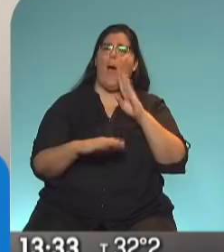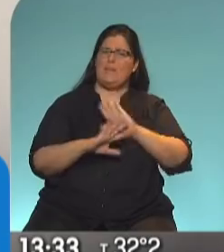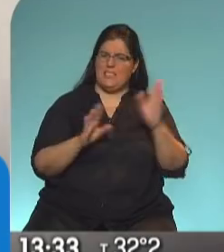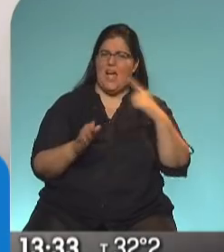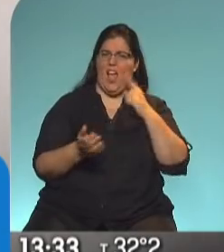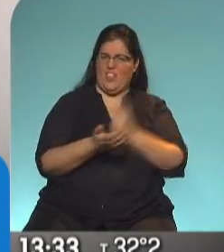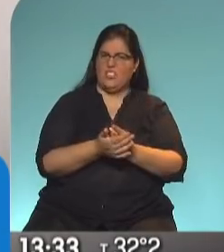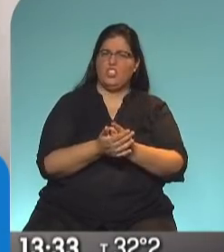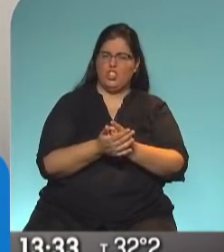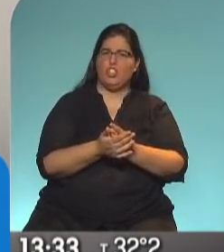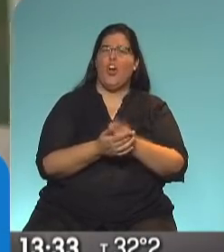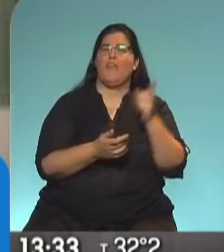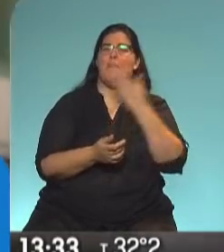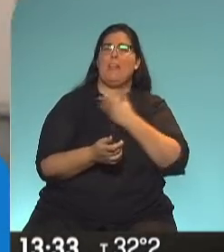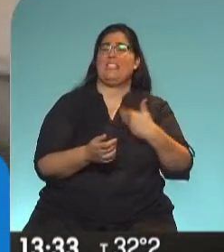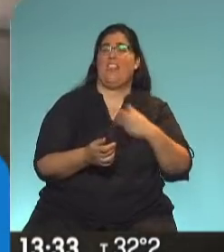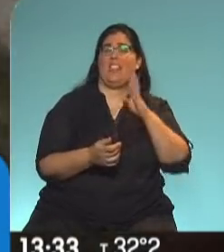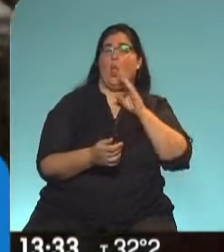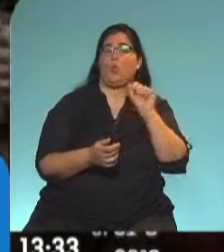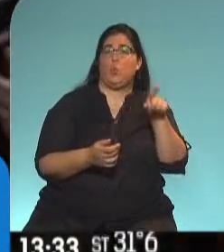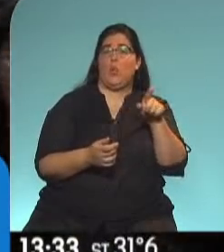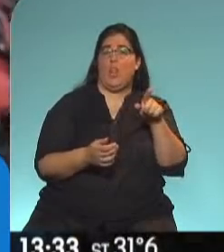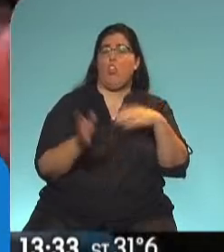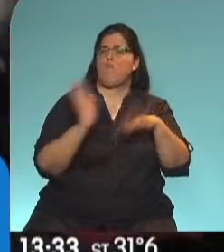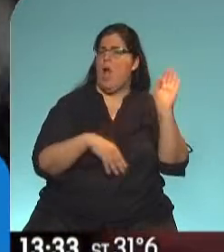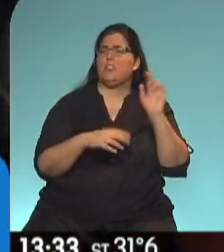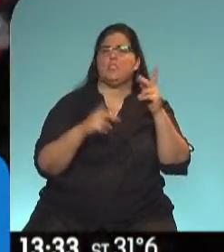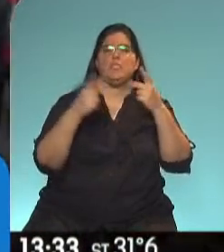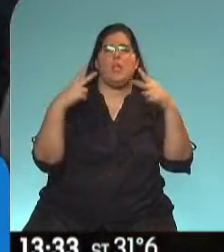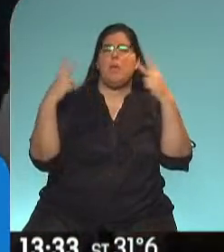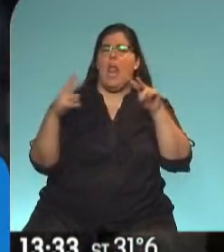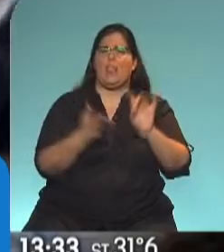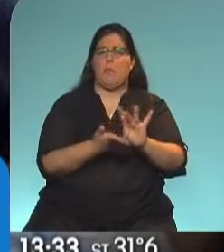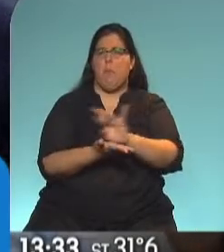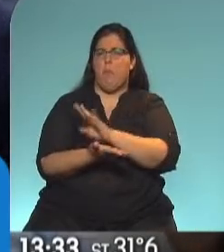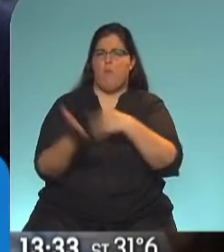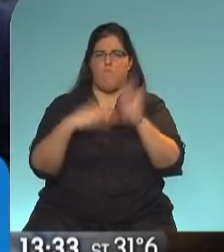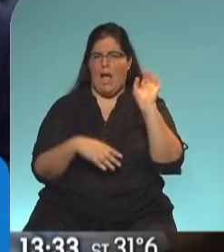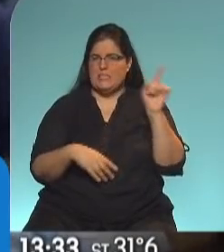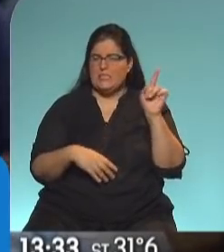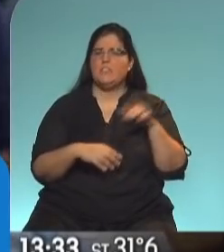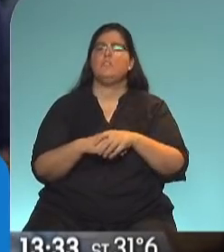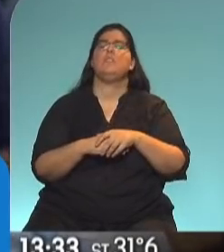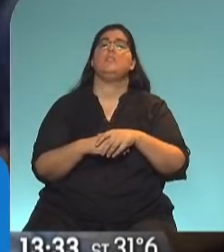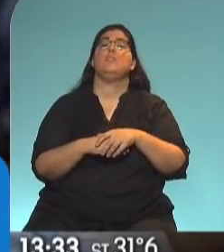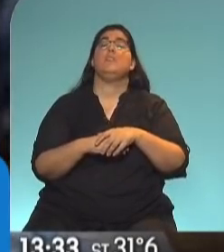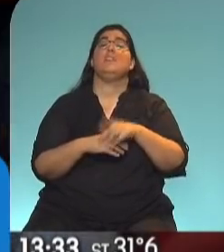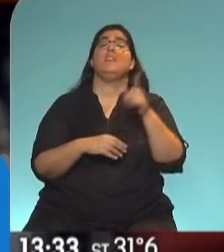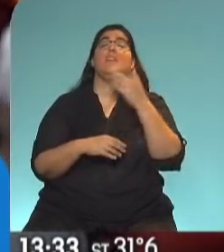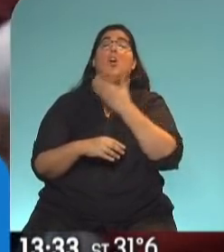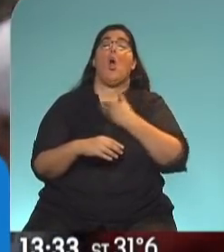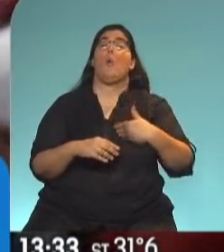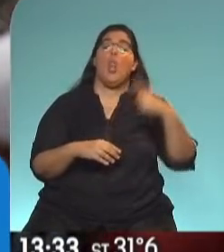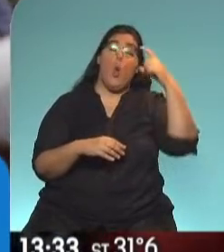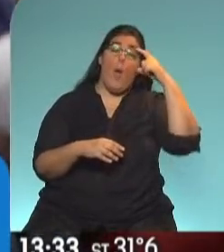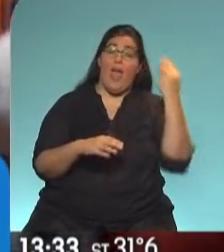Obama, uno de los presidentes estadounidenses que más inmigrantes expulsó. Apenas iniciada la administración Biden,